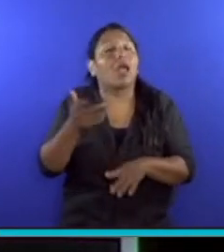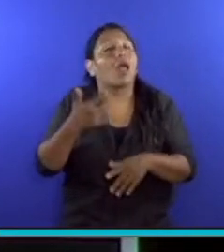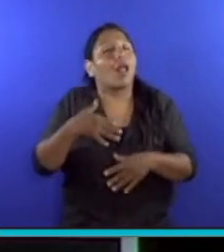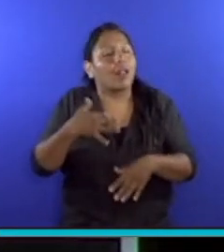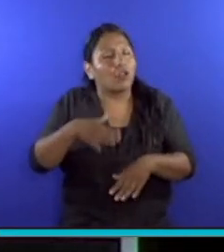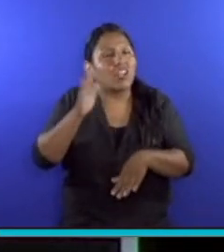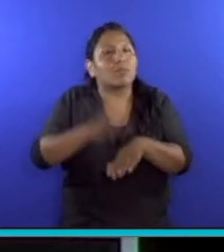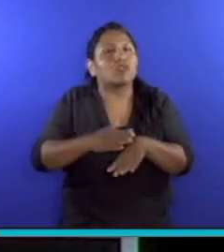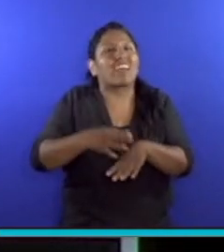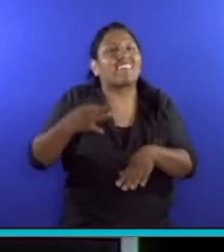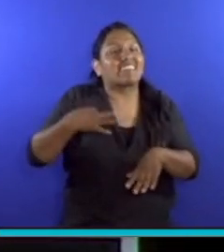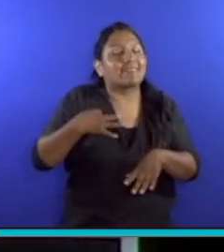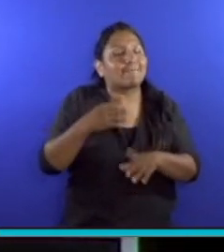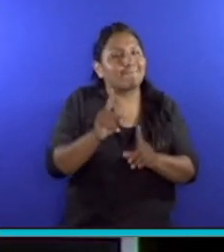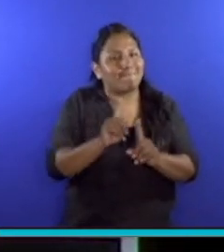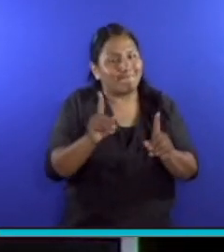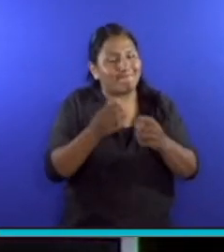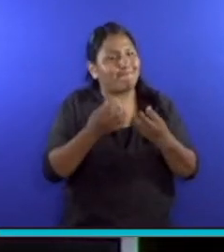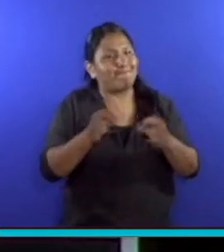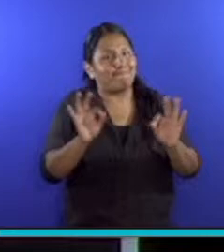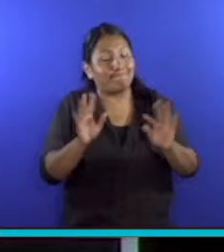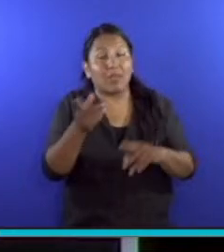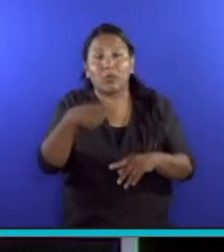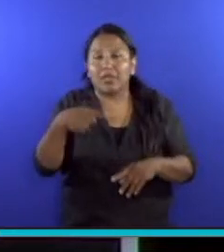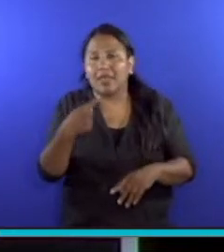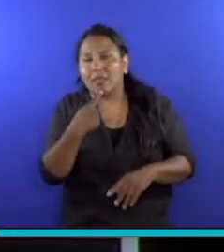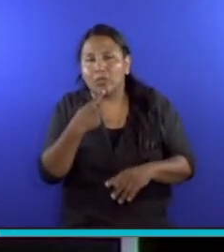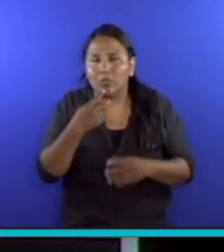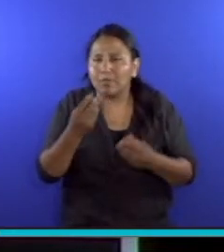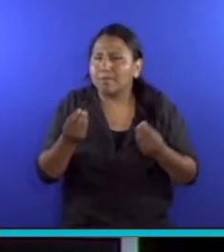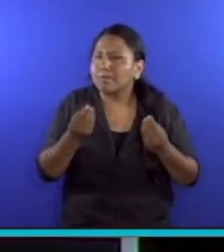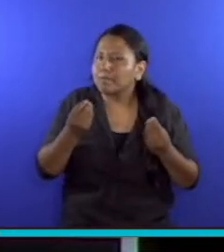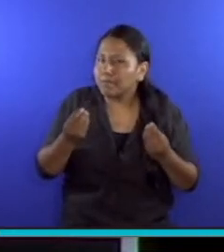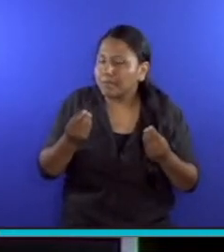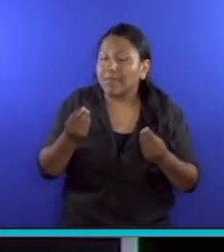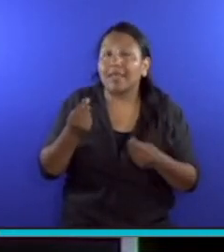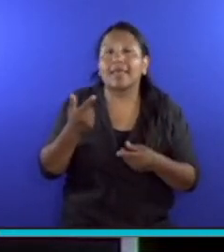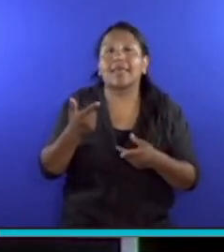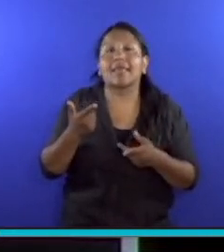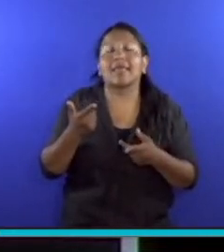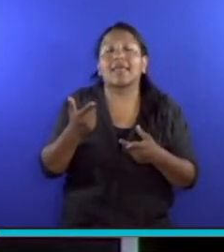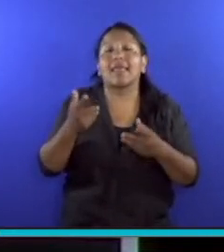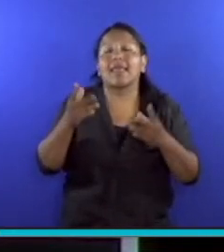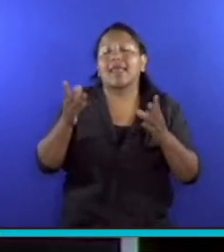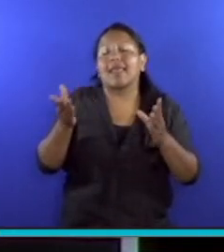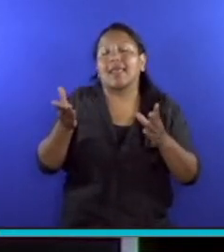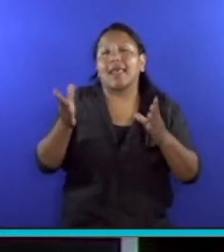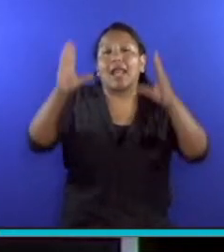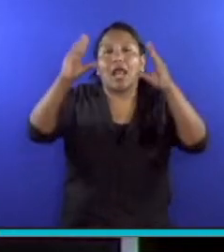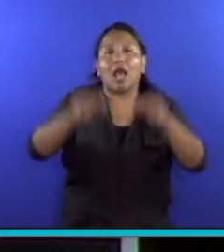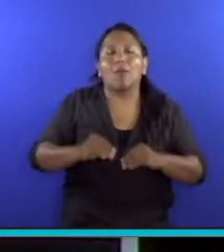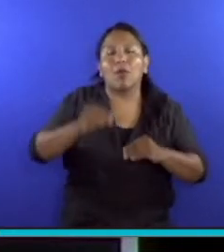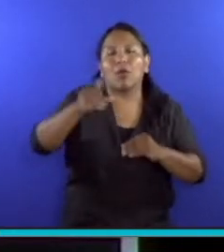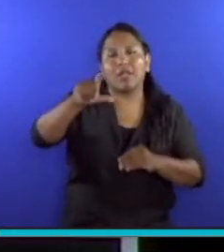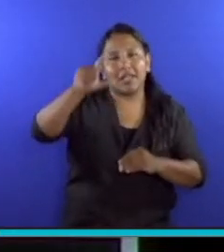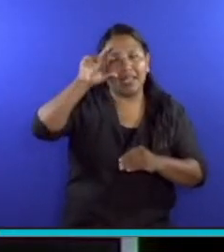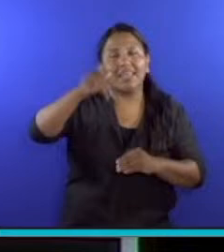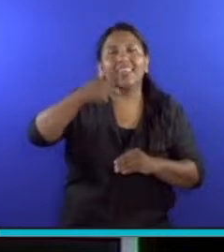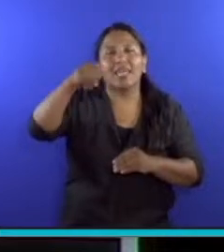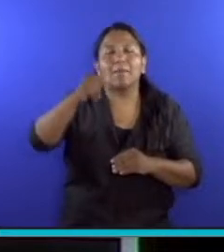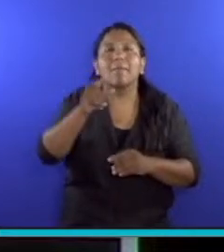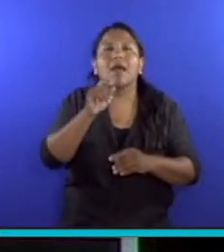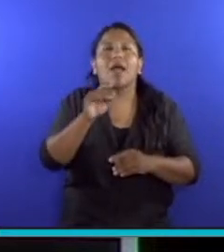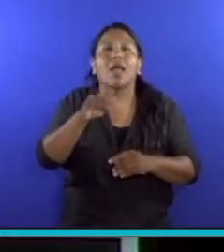civiles. ¿A alguien le queda duda que, por ejemplo, en el apagón de Ledesma, en Jujuy, que